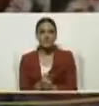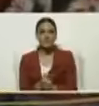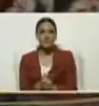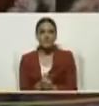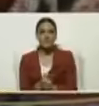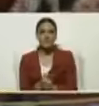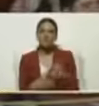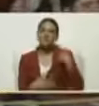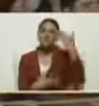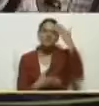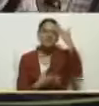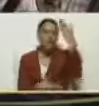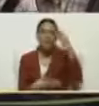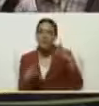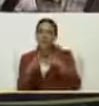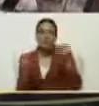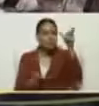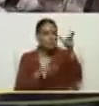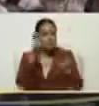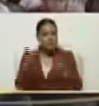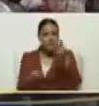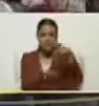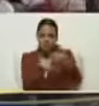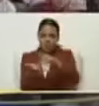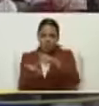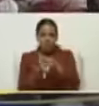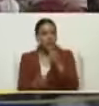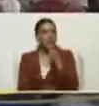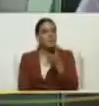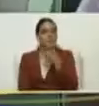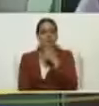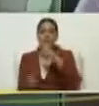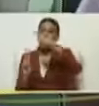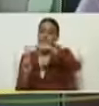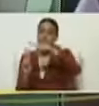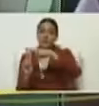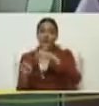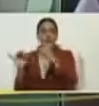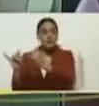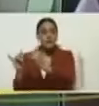Mi saludo a toda la gente bella del Táchira,